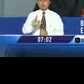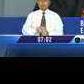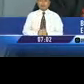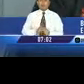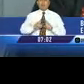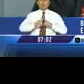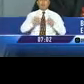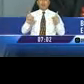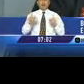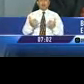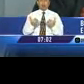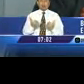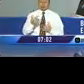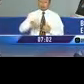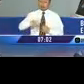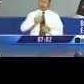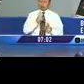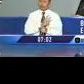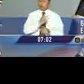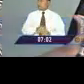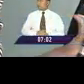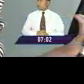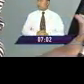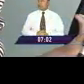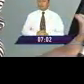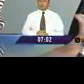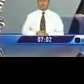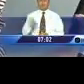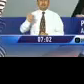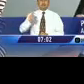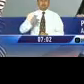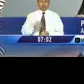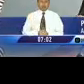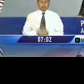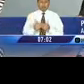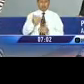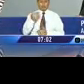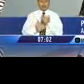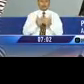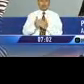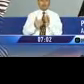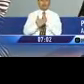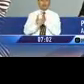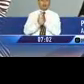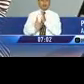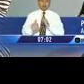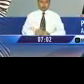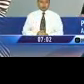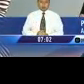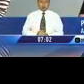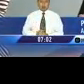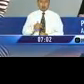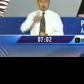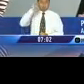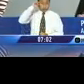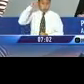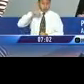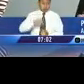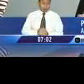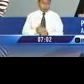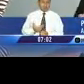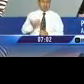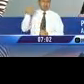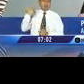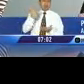embargo, se advierte lo siguiente. Necesitarían, vuelvo y repito, un proceso de capacitación. Y recuerda usted que cuando tuvimos